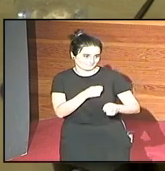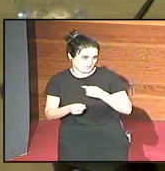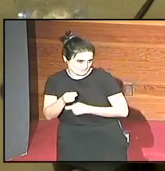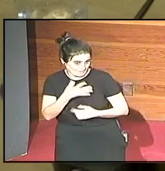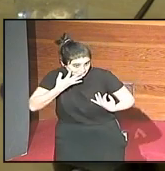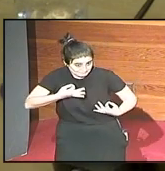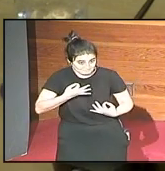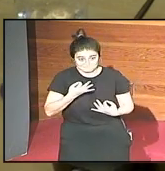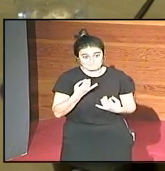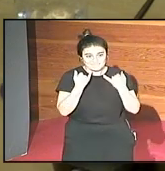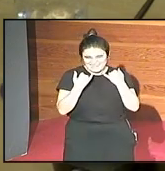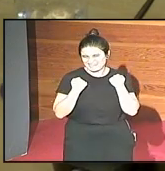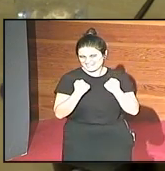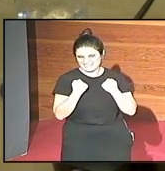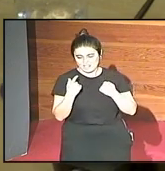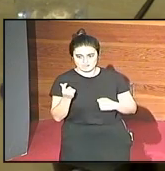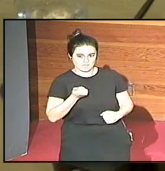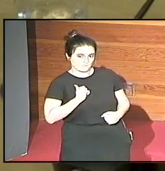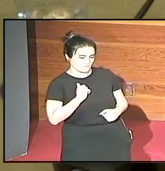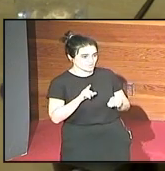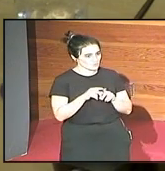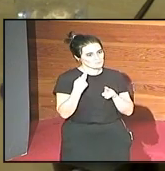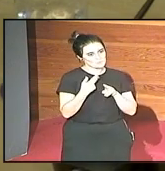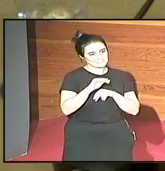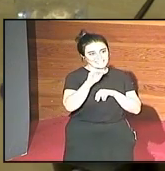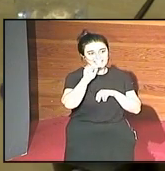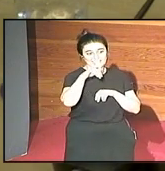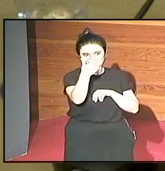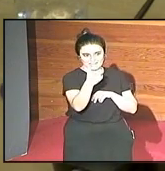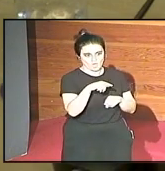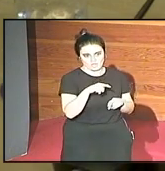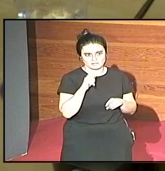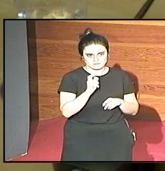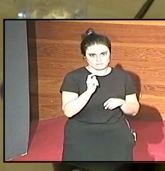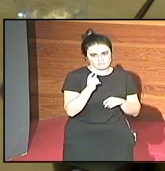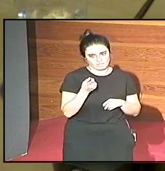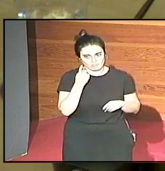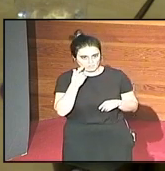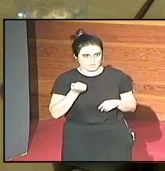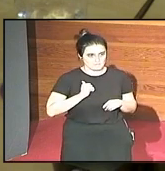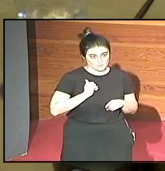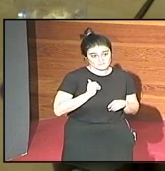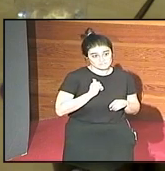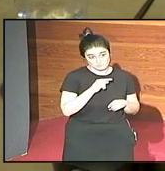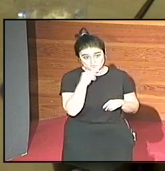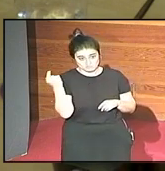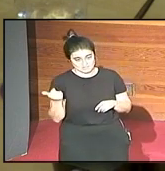utilización de la energía como arma de política exterior ha sido una constante en la política